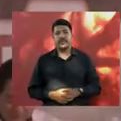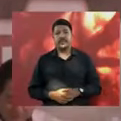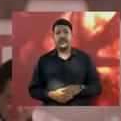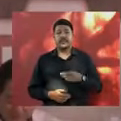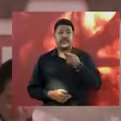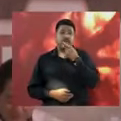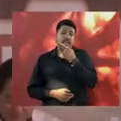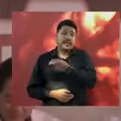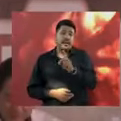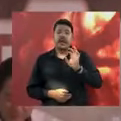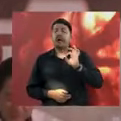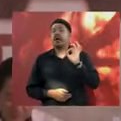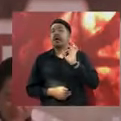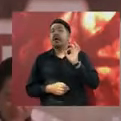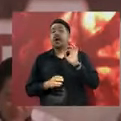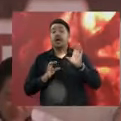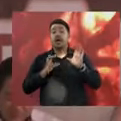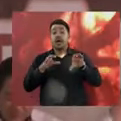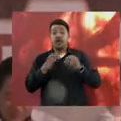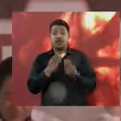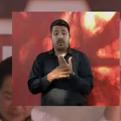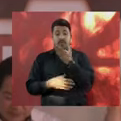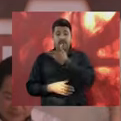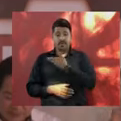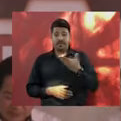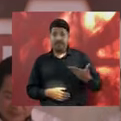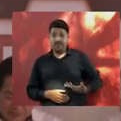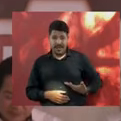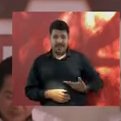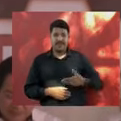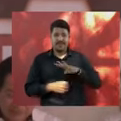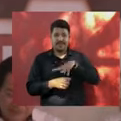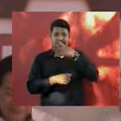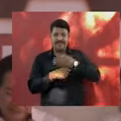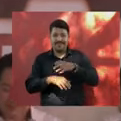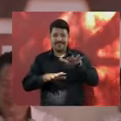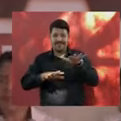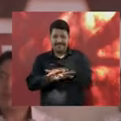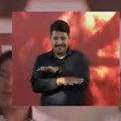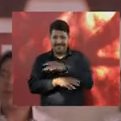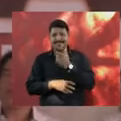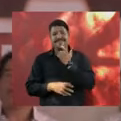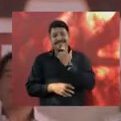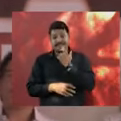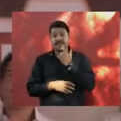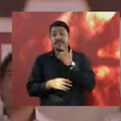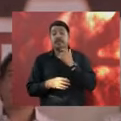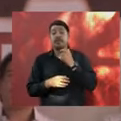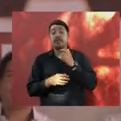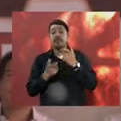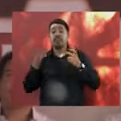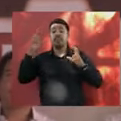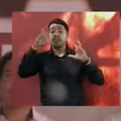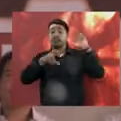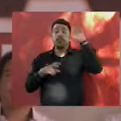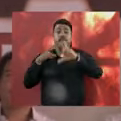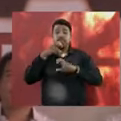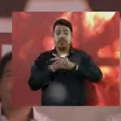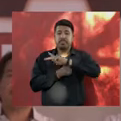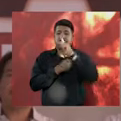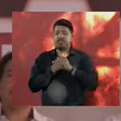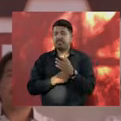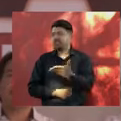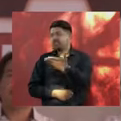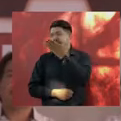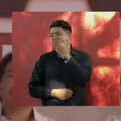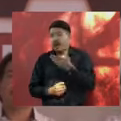Decían que si llegaba la cuarta transformación, no iba a haber inversiones en el país. Pues les tengo una noticia.